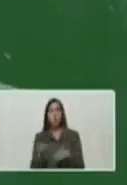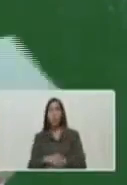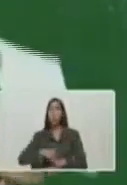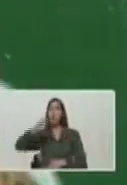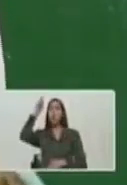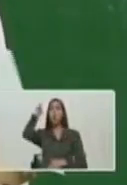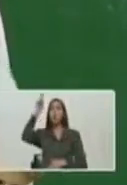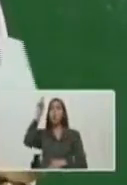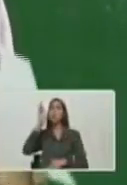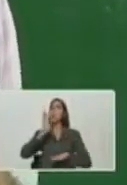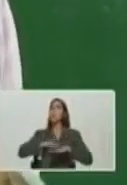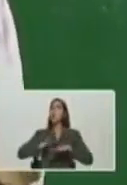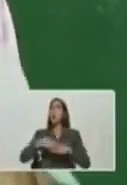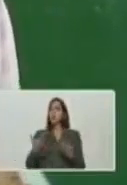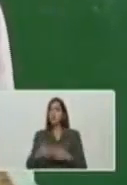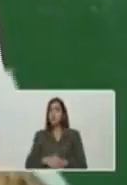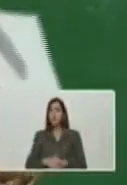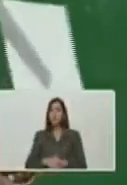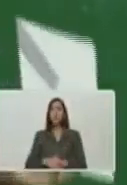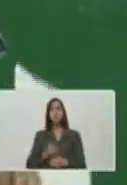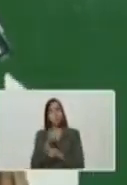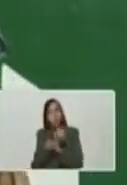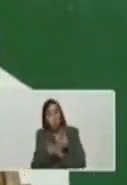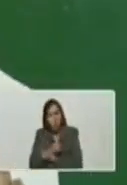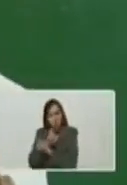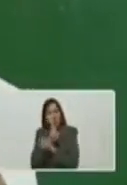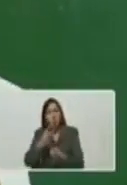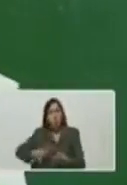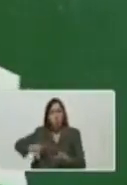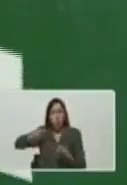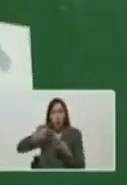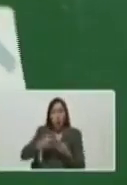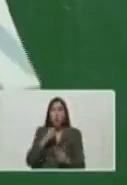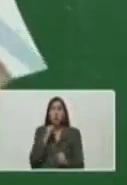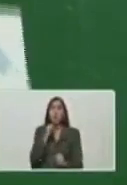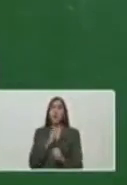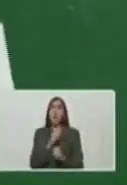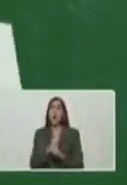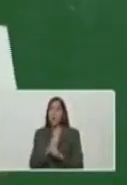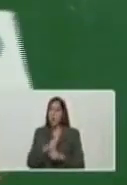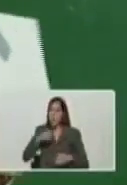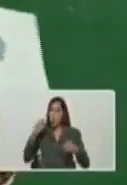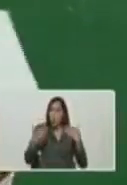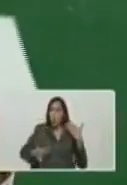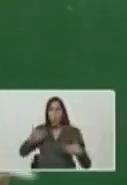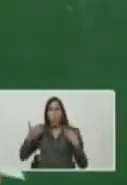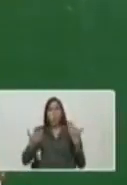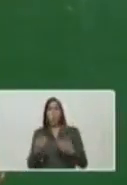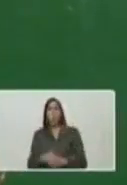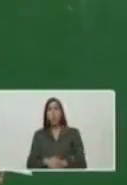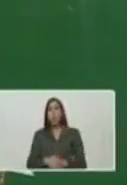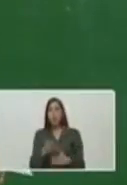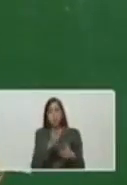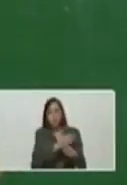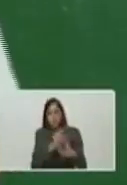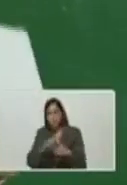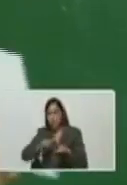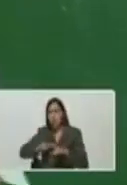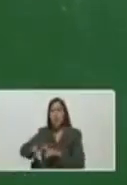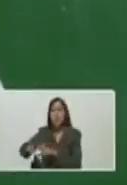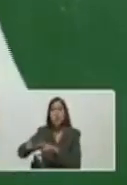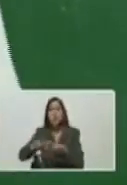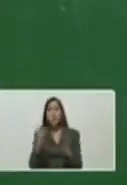educadores, porque vemos cómo el educador con amor, con vocación, con mucho entusiasmo está compartiendo estos espacios